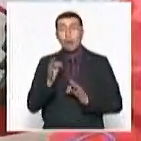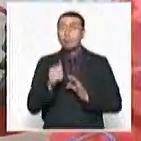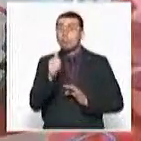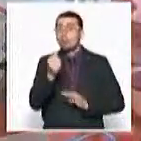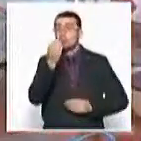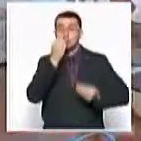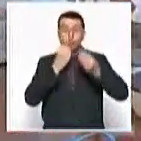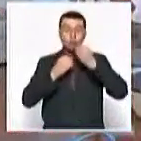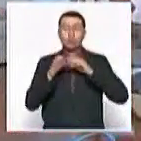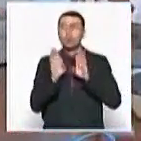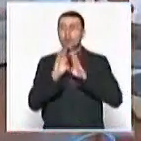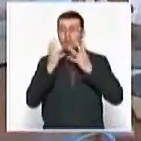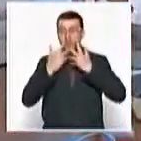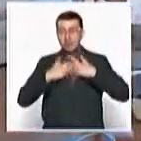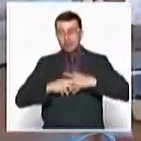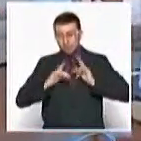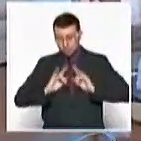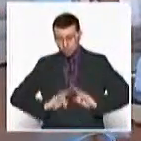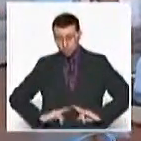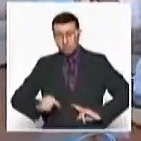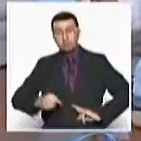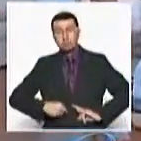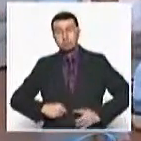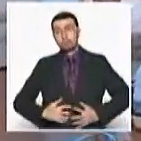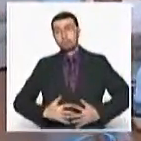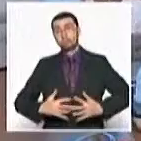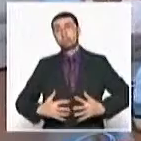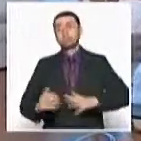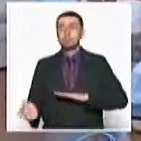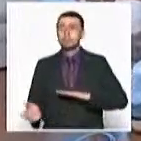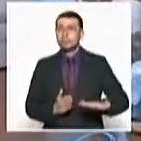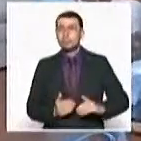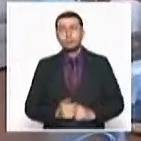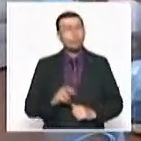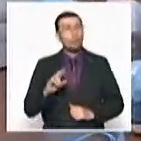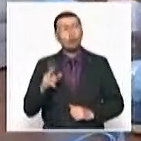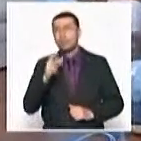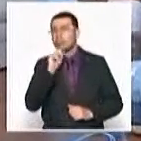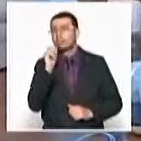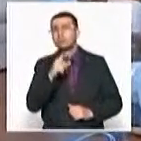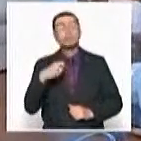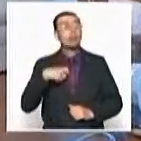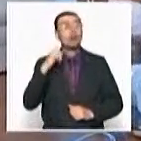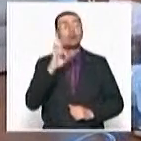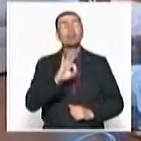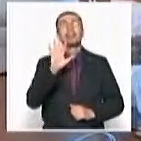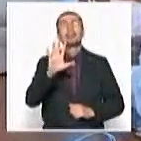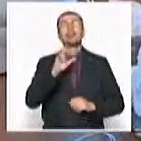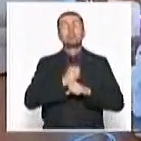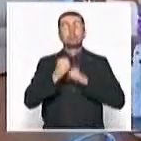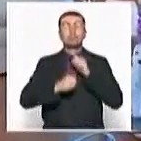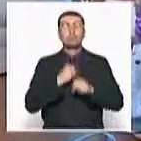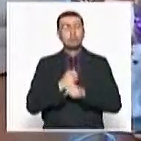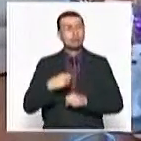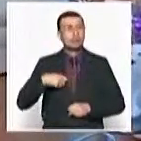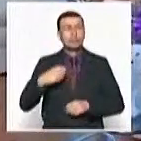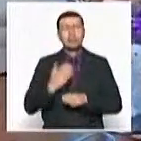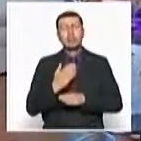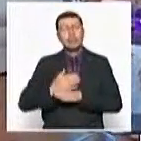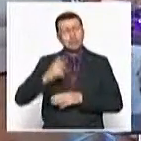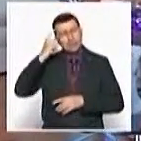para este bebé. Doctor Rojas, para consultarle, tengo 35 años, sufro de